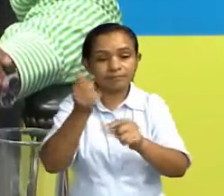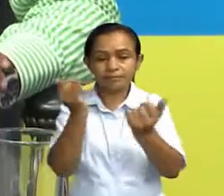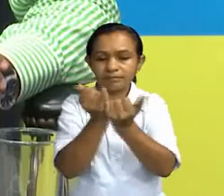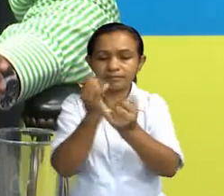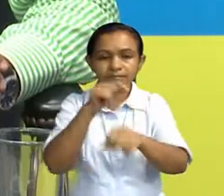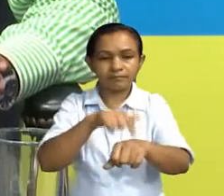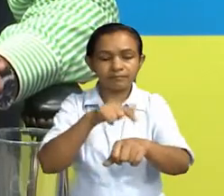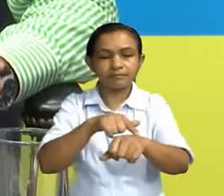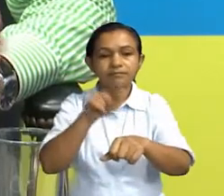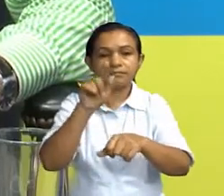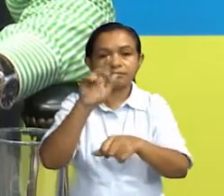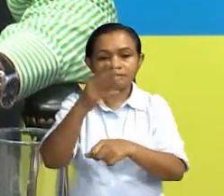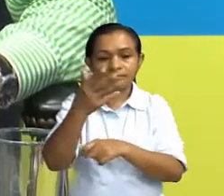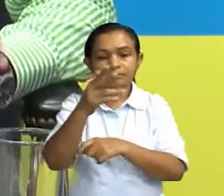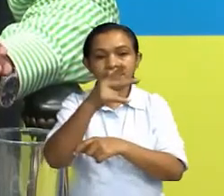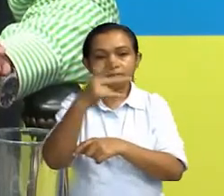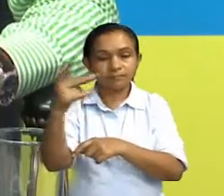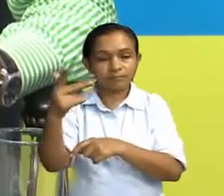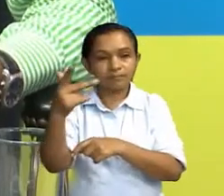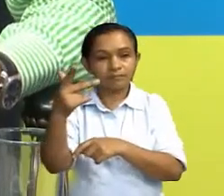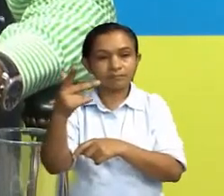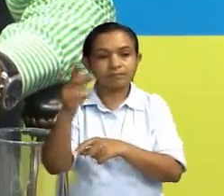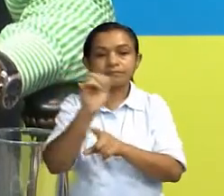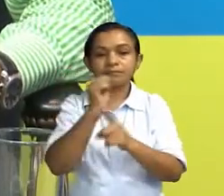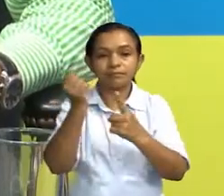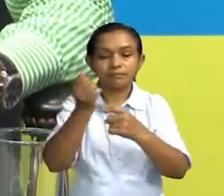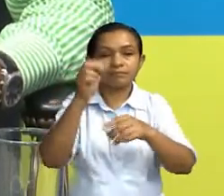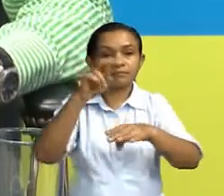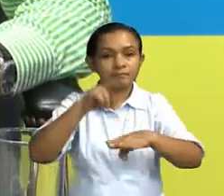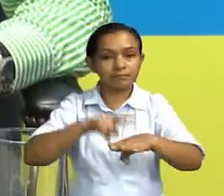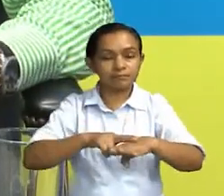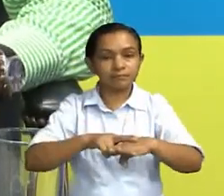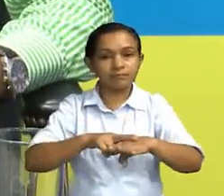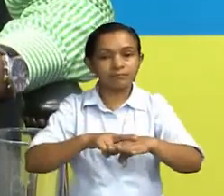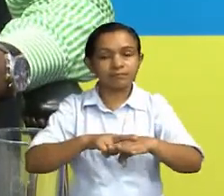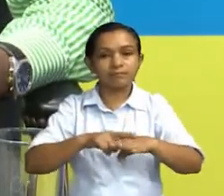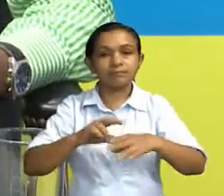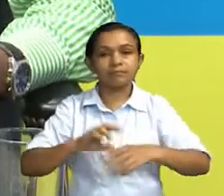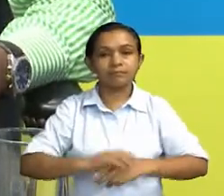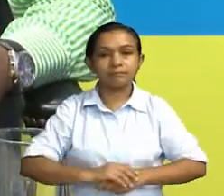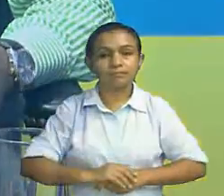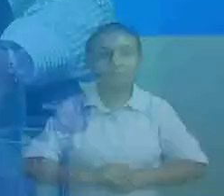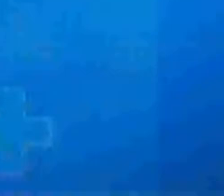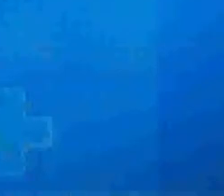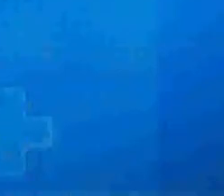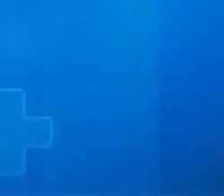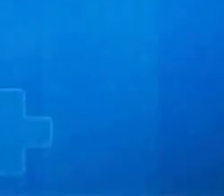esta misma frecuencia, el canal 98, el canal parlamentario, el canal de la Asamblea Nacional.